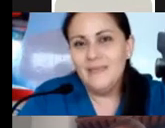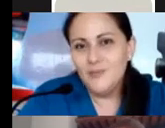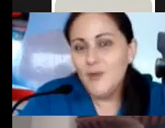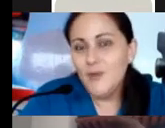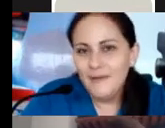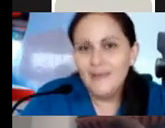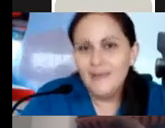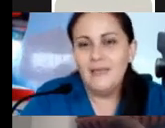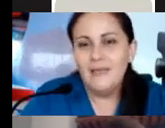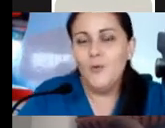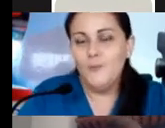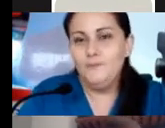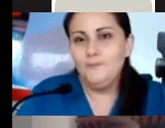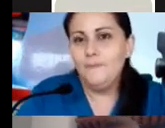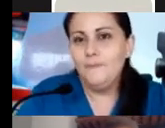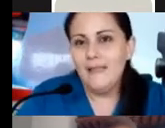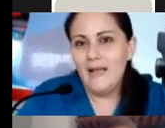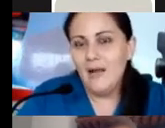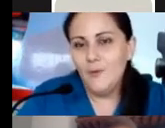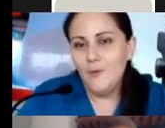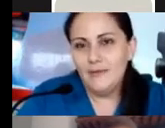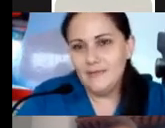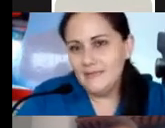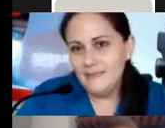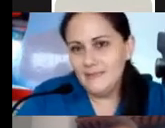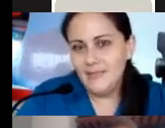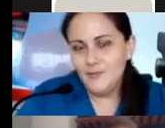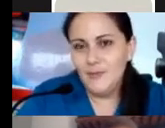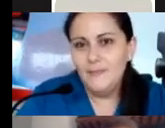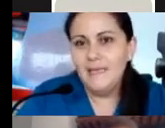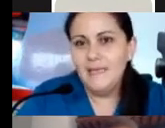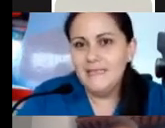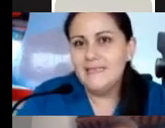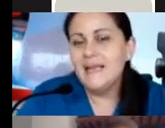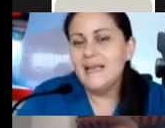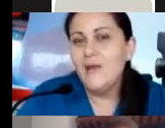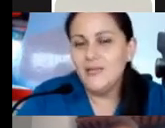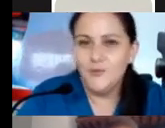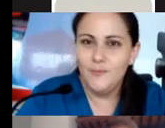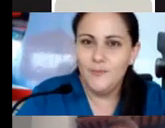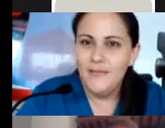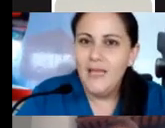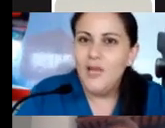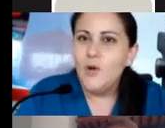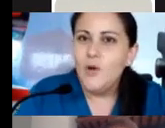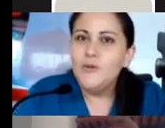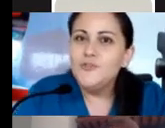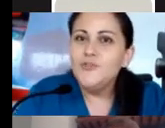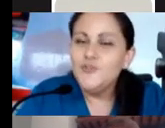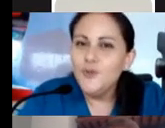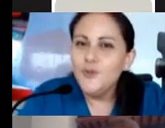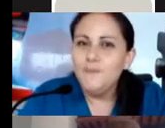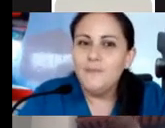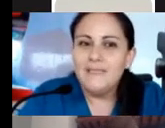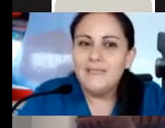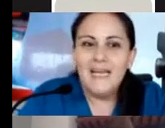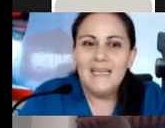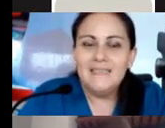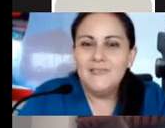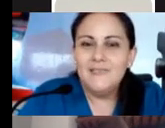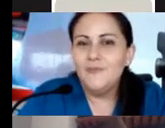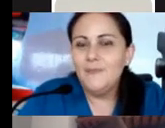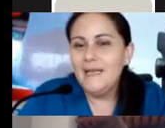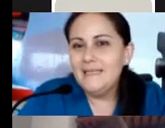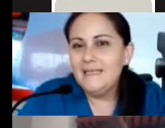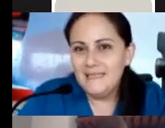jabón suave y con agua a temperatura ambiente y secado a la sombra. Como estos son